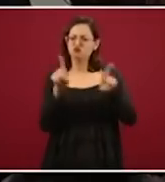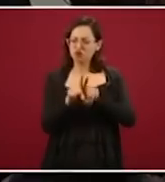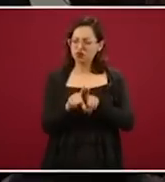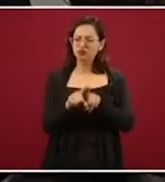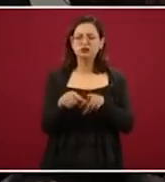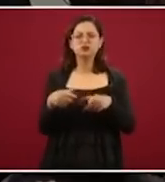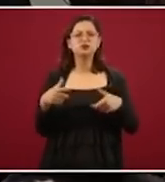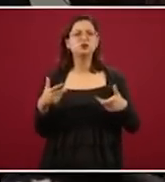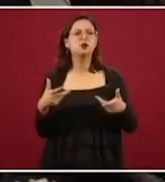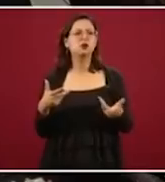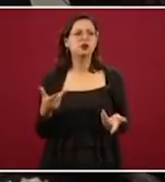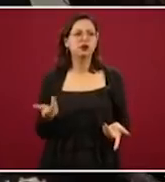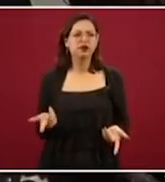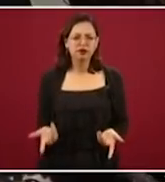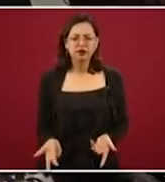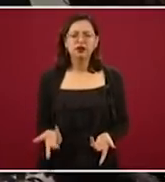la